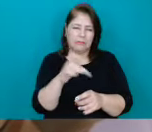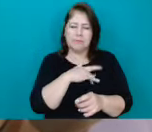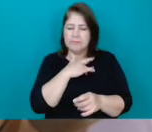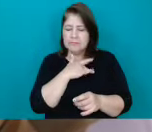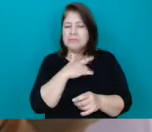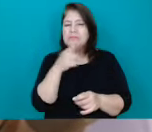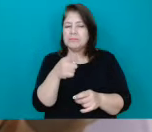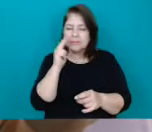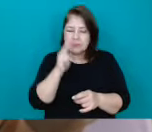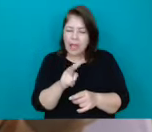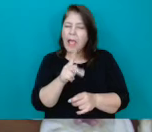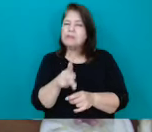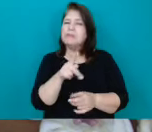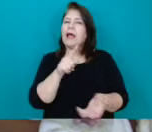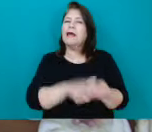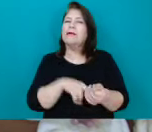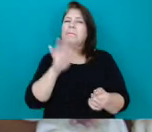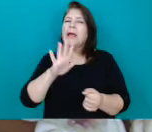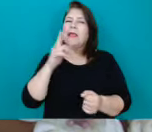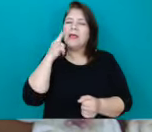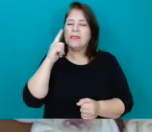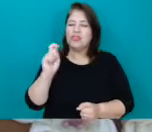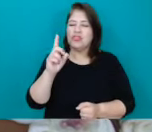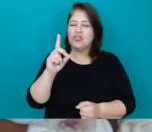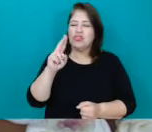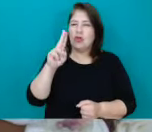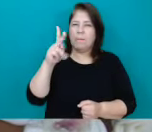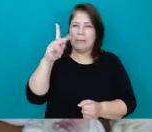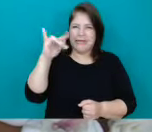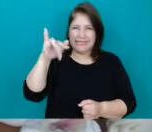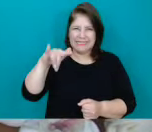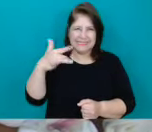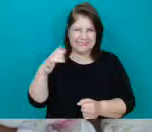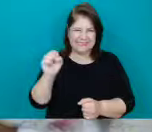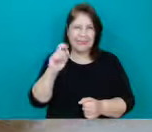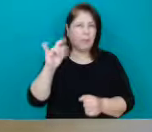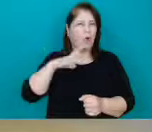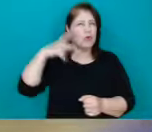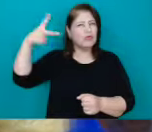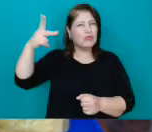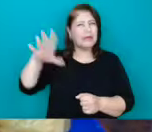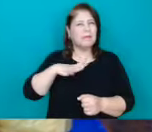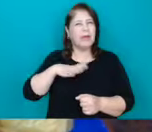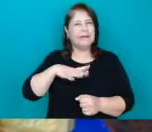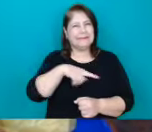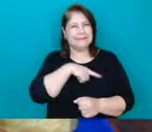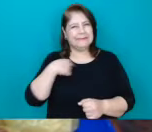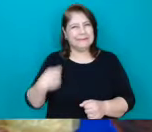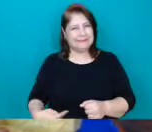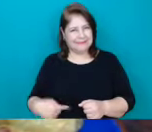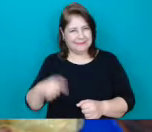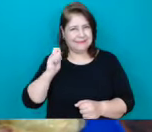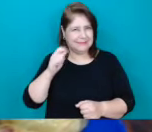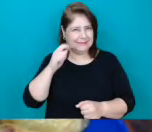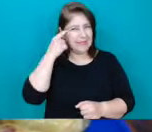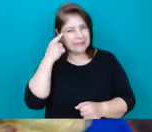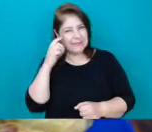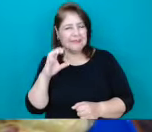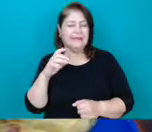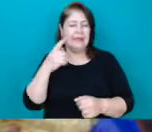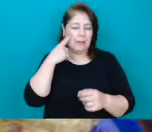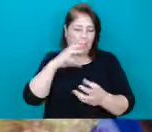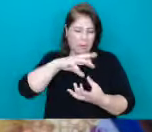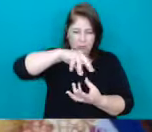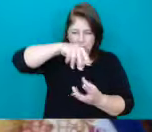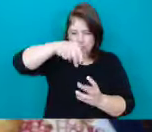mucho a los dumplings que hemos hecho de China. Comparte la foto de tu platillo en el Facebook de P y Realidad Alternativa